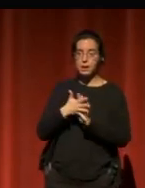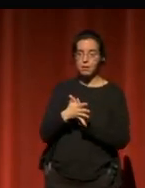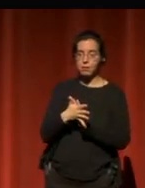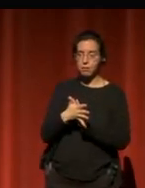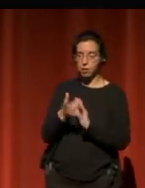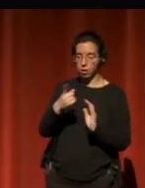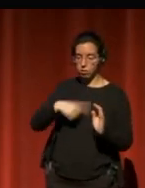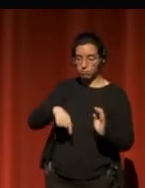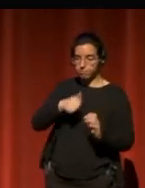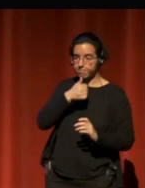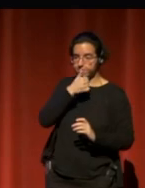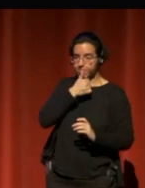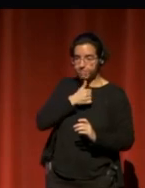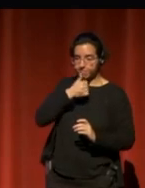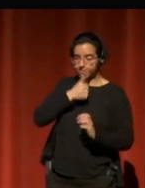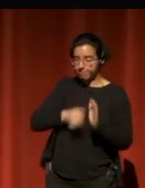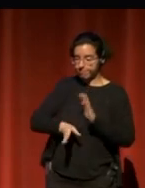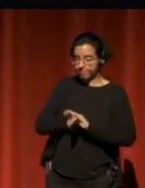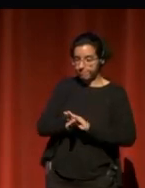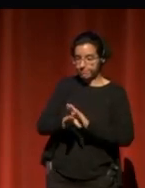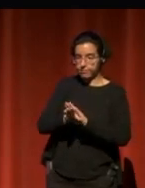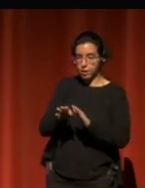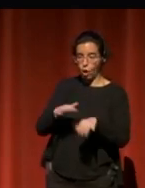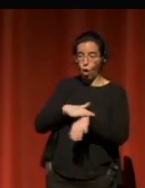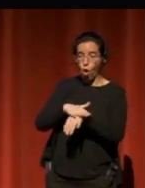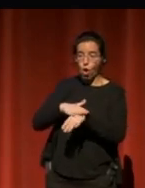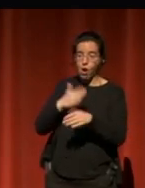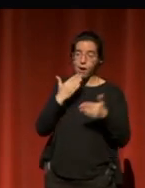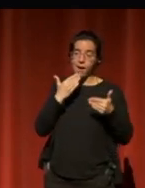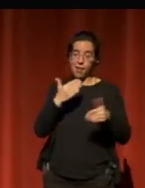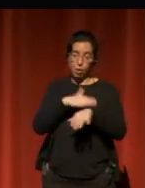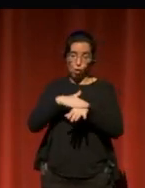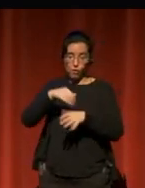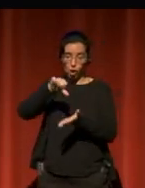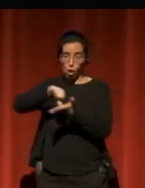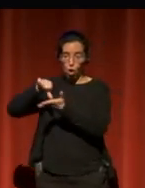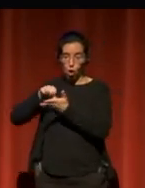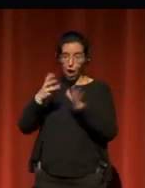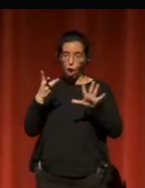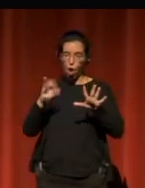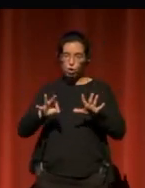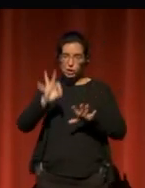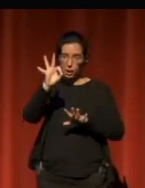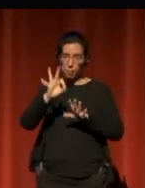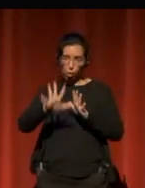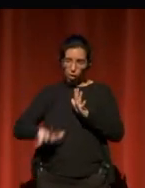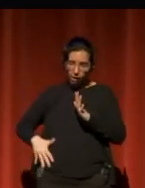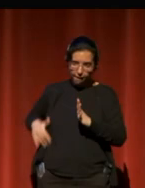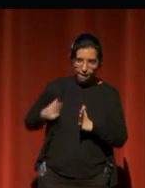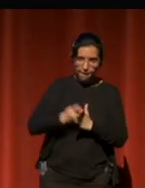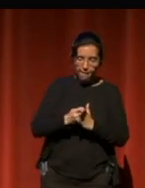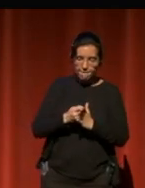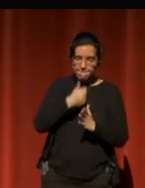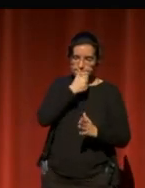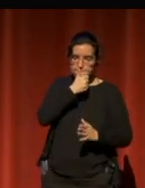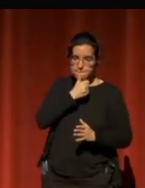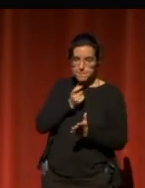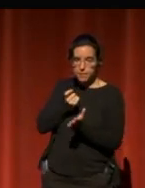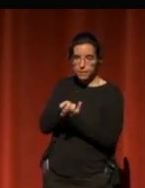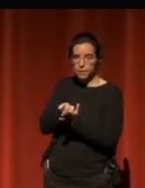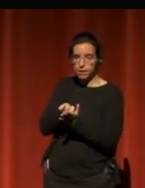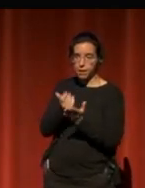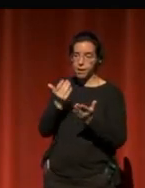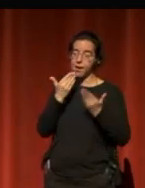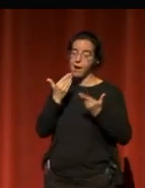Estamos sosteniendo esto, los gobiernos locales, por supuesto, hasta más de un 80% con la participación de los